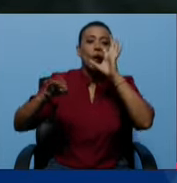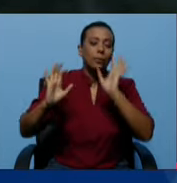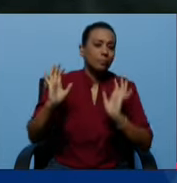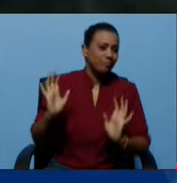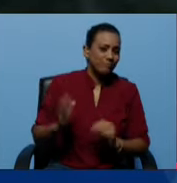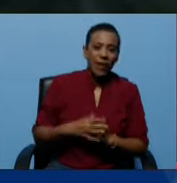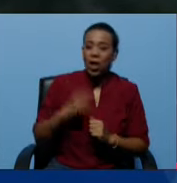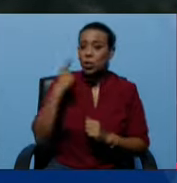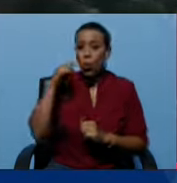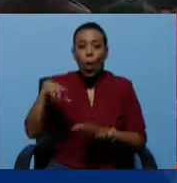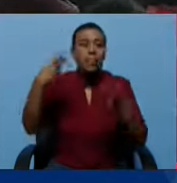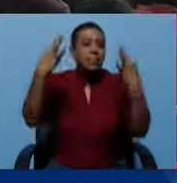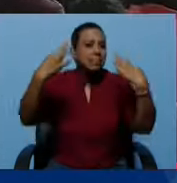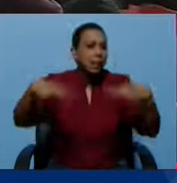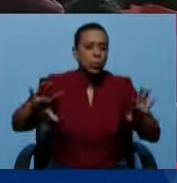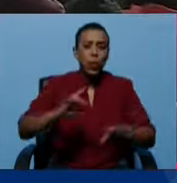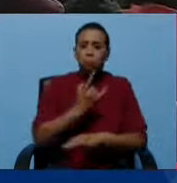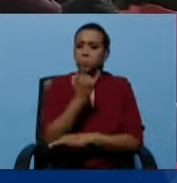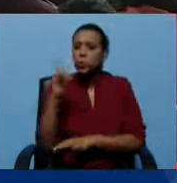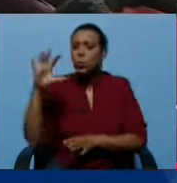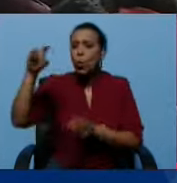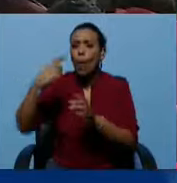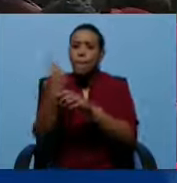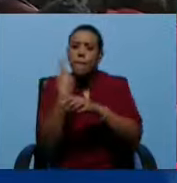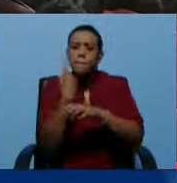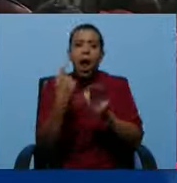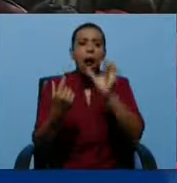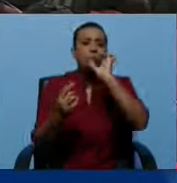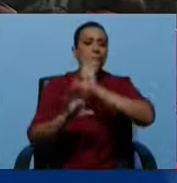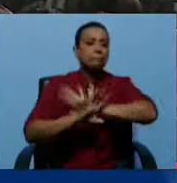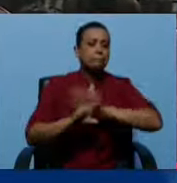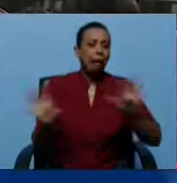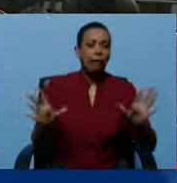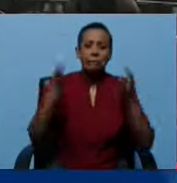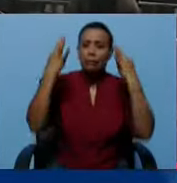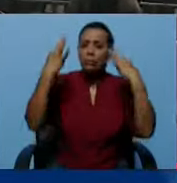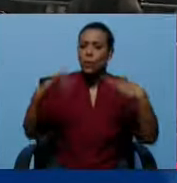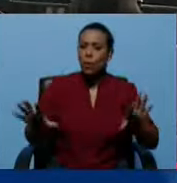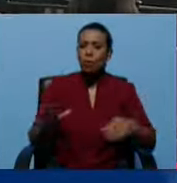a todo lo que sea natural. A mí me gusta el natural.